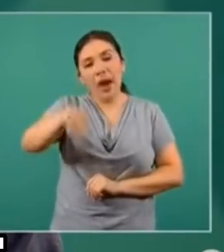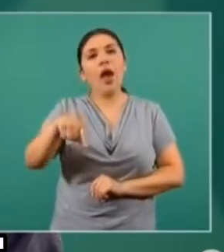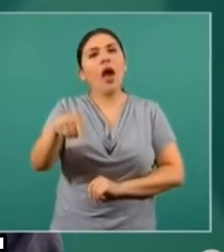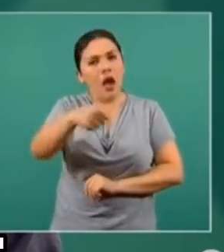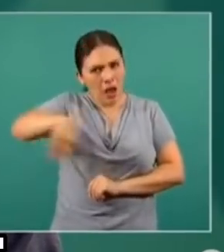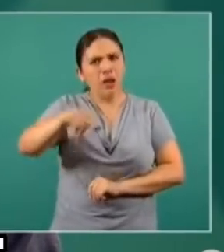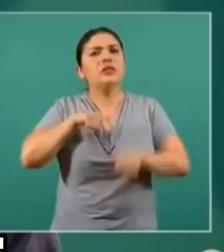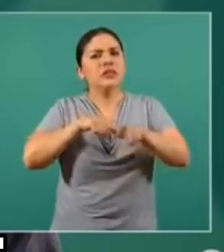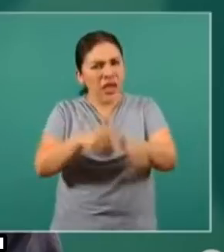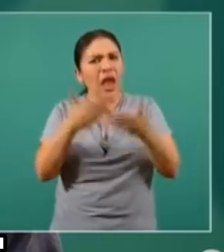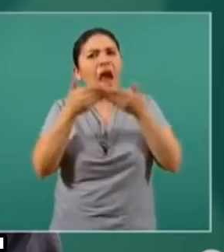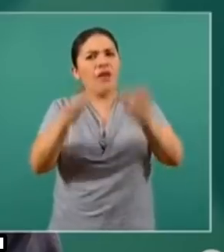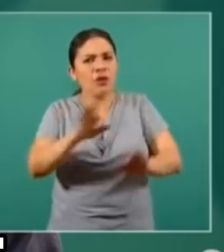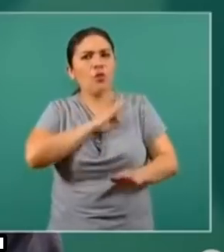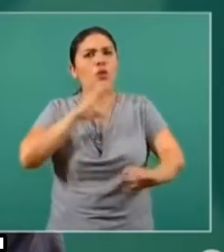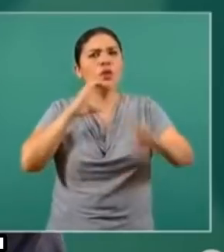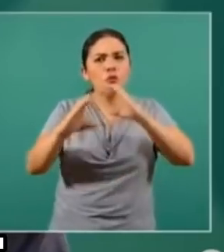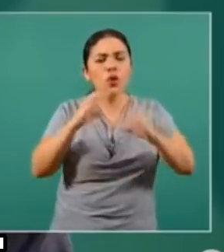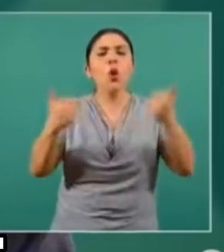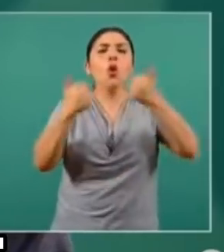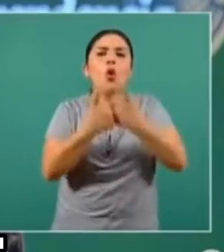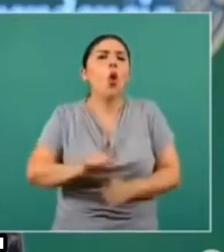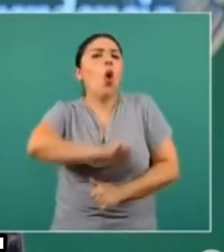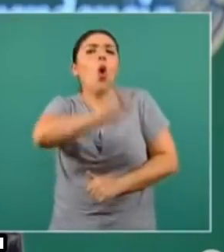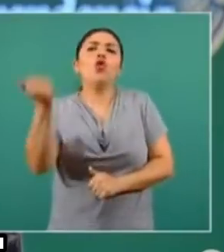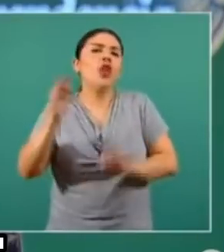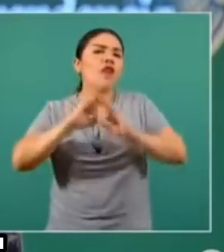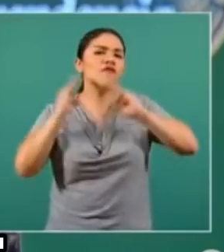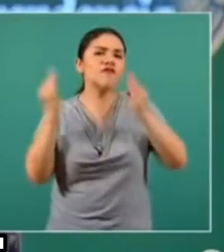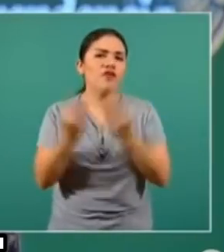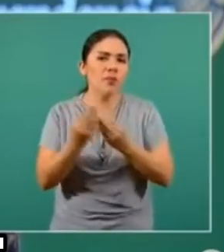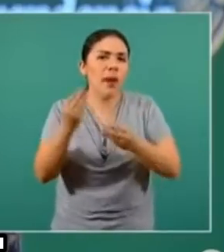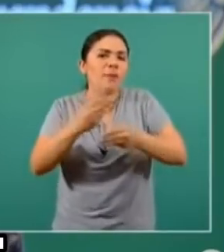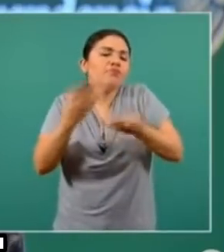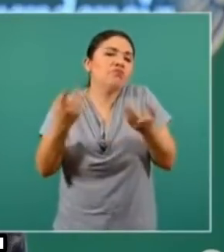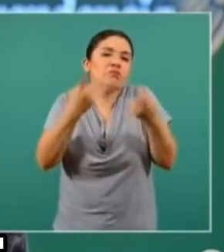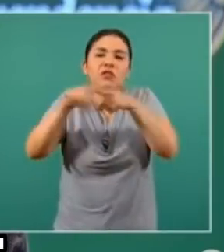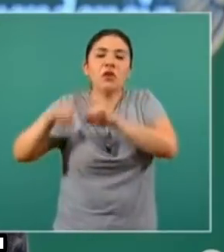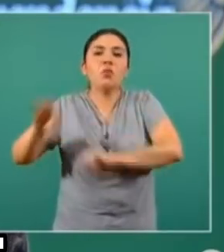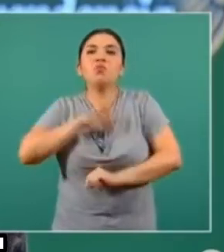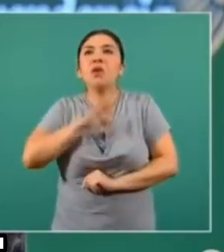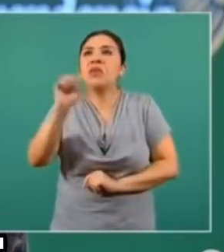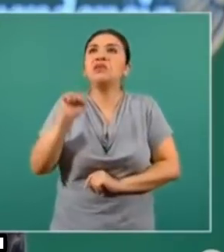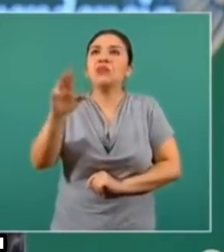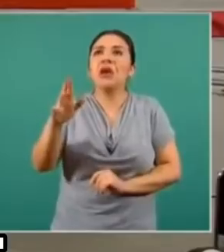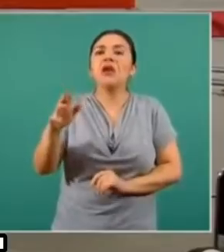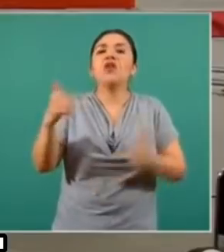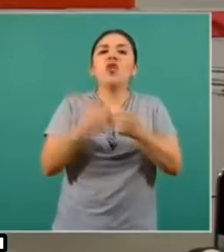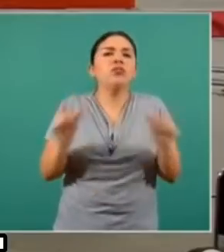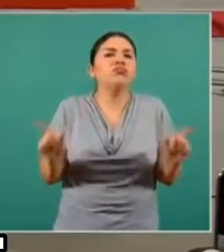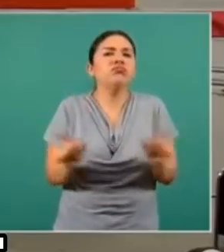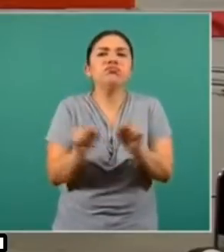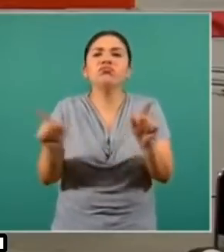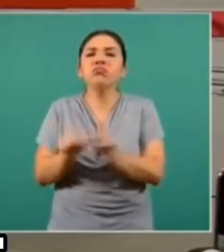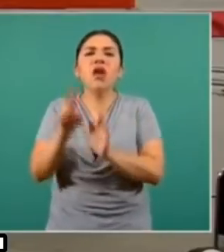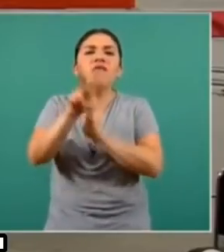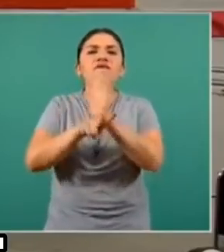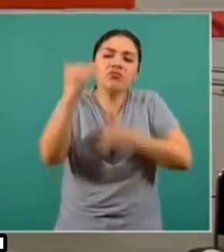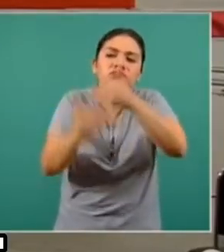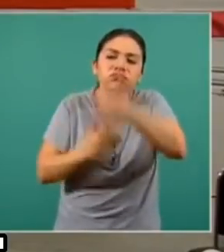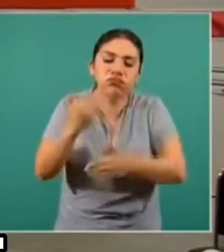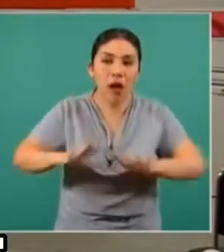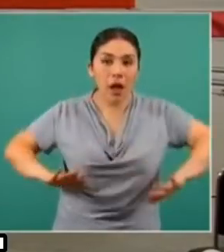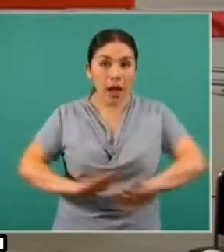canales abiertos, pero utilizando otros mecanismos, otros recursos. Posiblemente tendremos cápsulas informativas